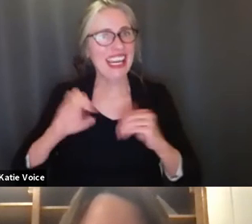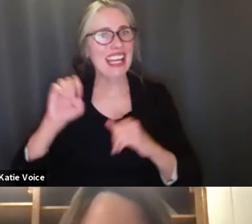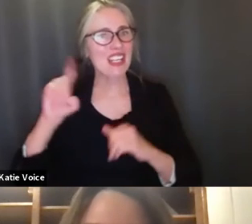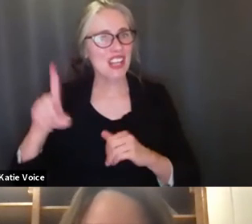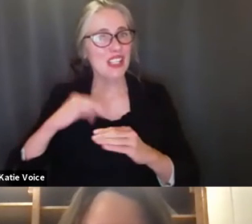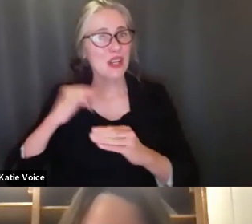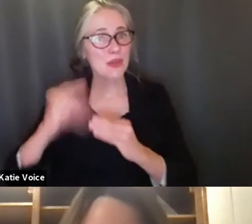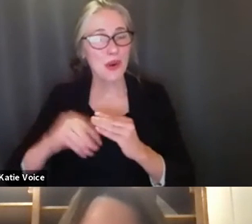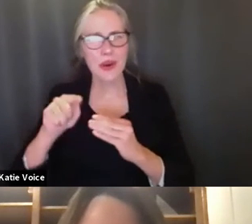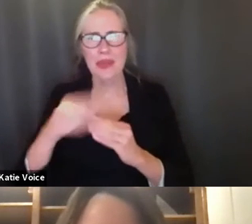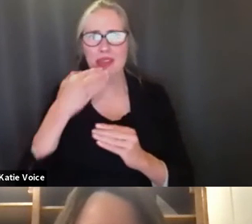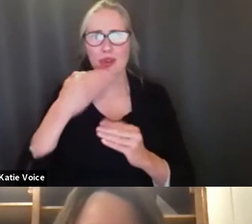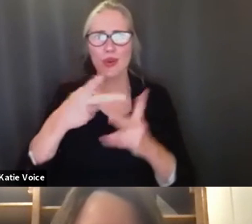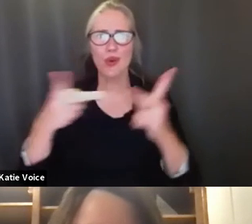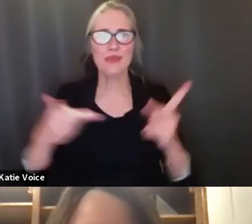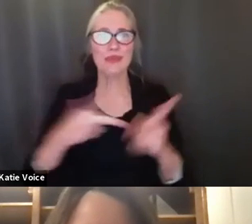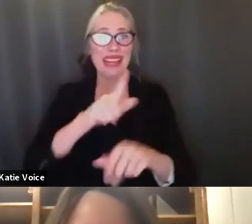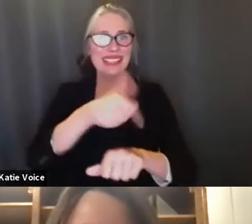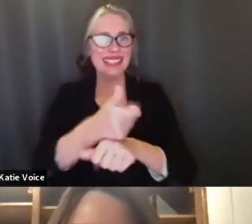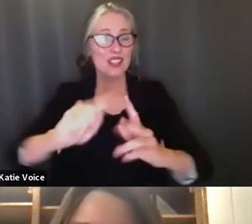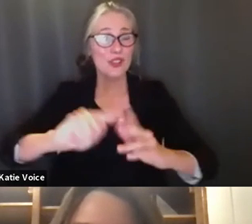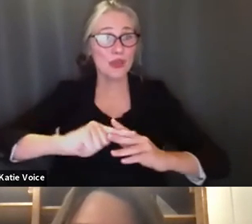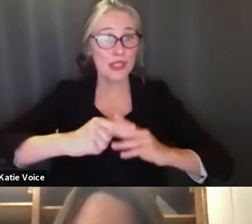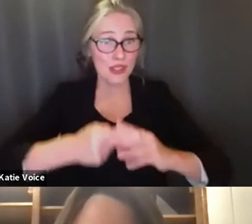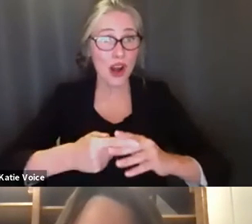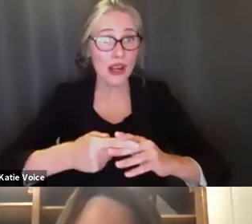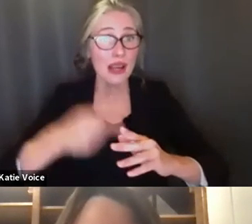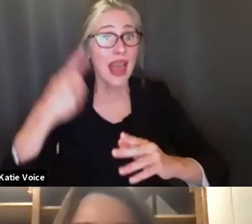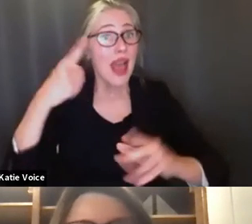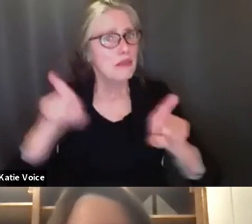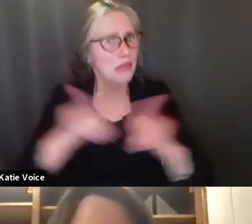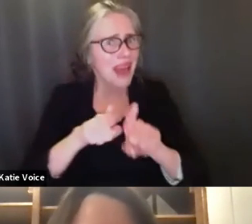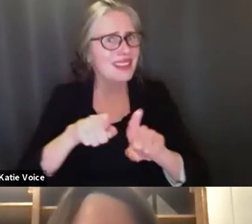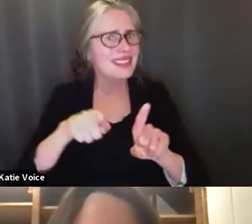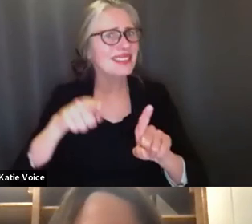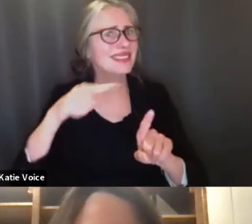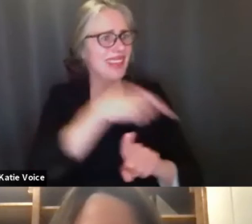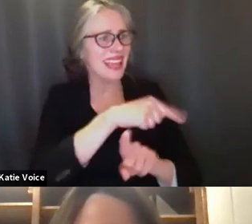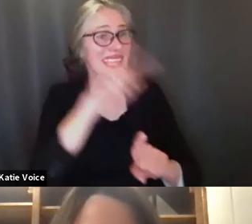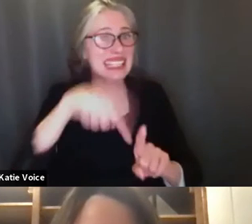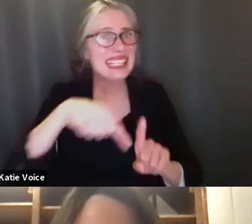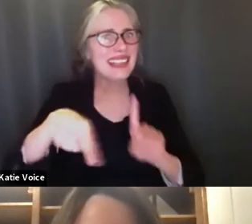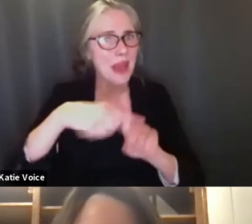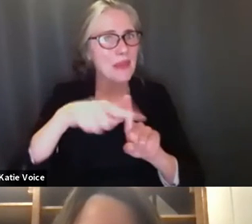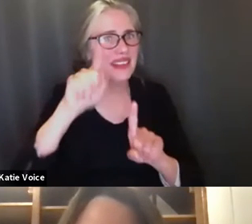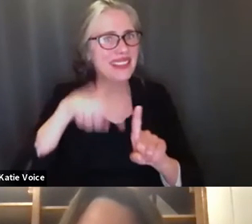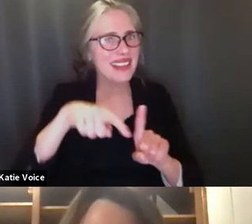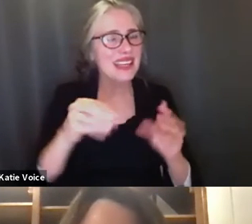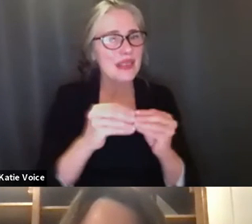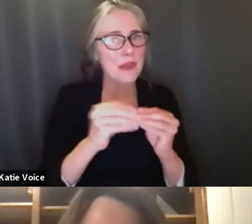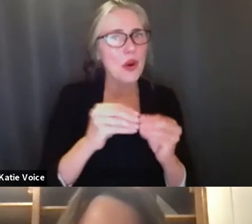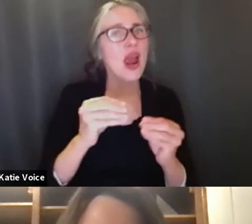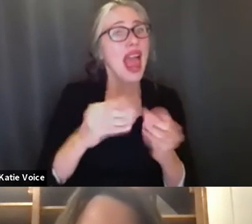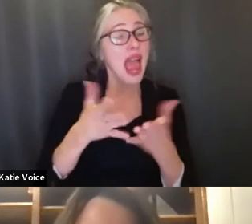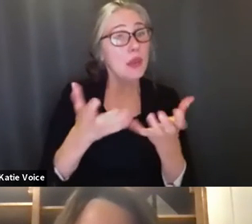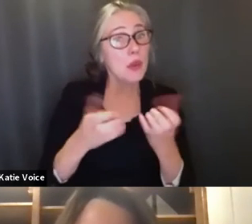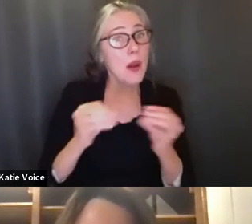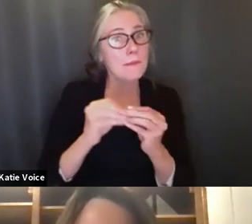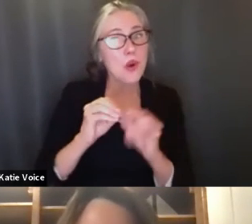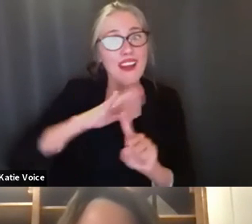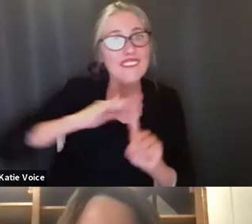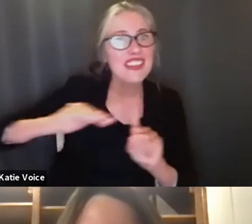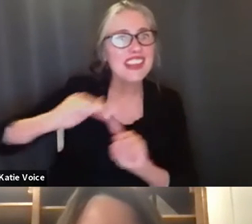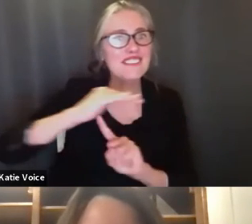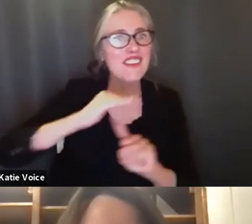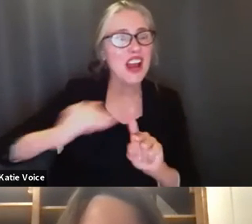buen momento, un buen punto de partida. Pero también el plan es mejorar el ambiente de aprendizaje al aire libre en todo el distrito y